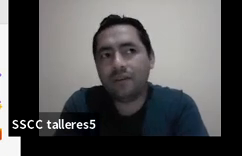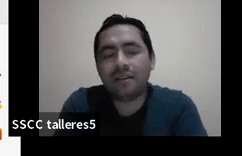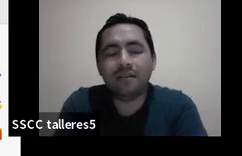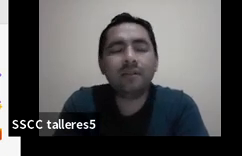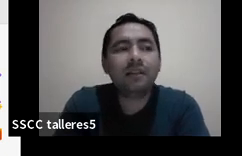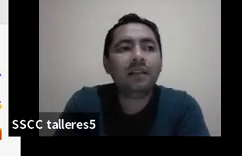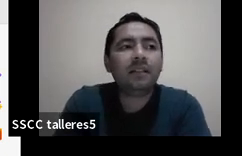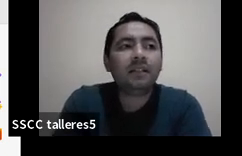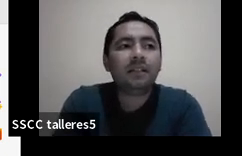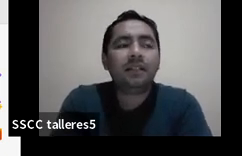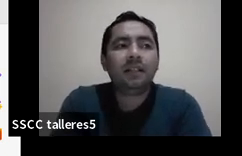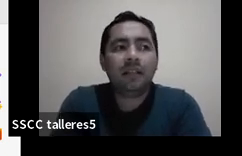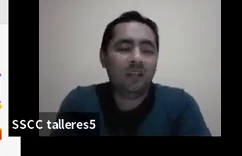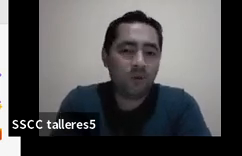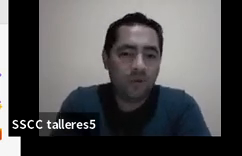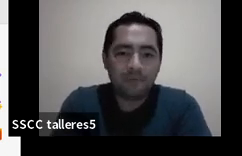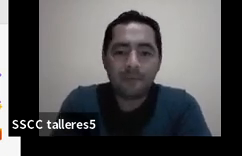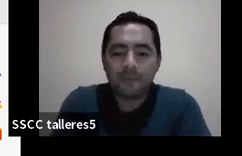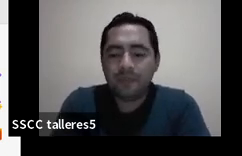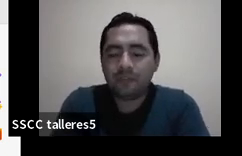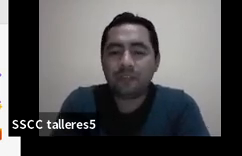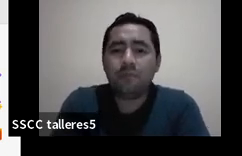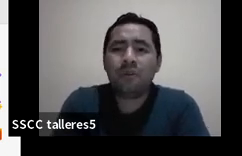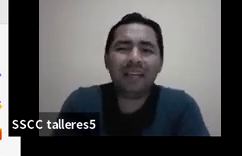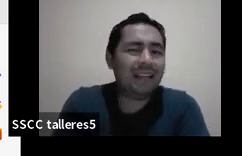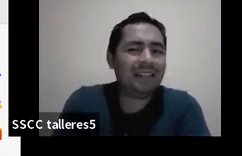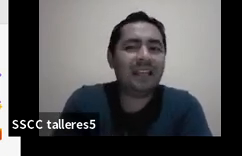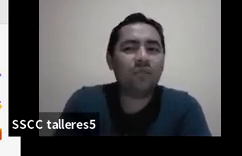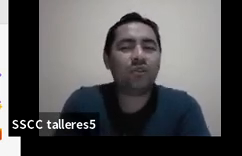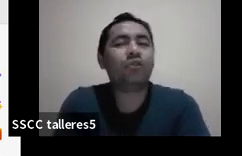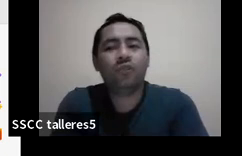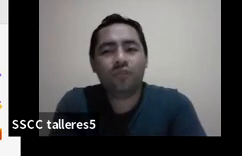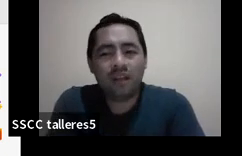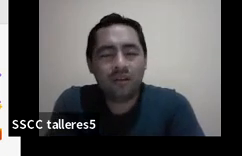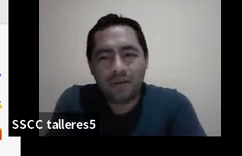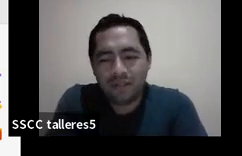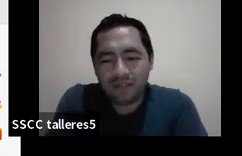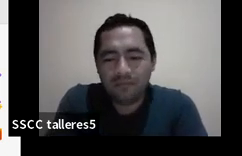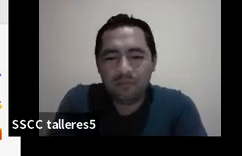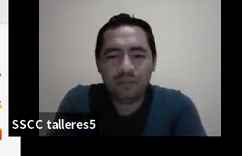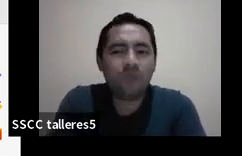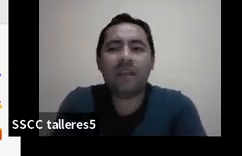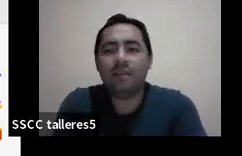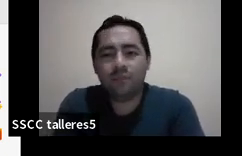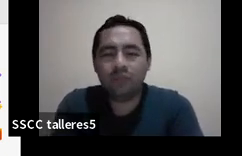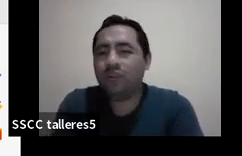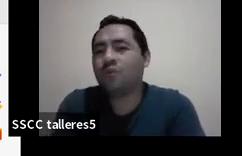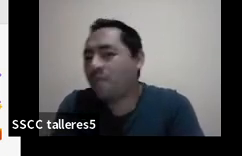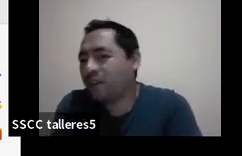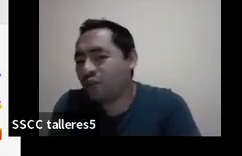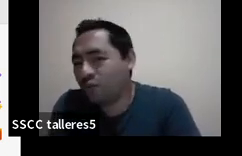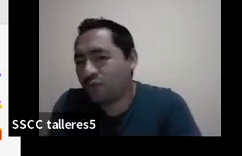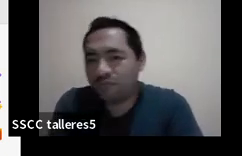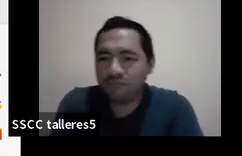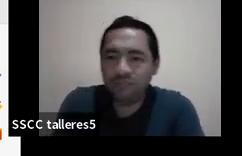en esta universidad, ¿no? En el Perú no hay. Entonces, ¿por qué crees que no hay sordos en la universidad? ¿Por qué no hay? ¿Por qué no tienes